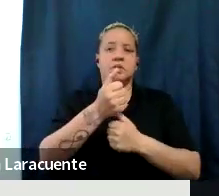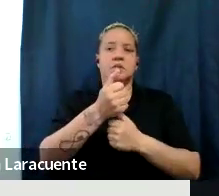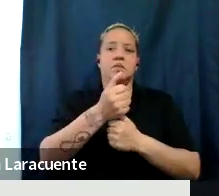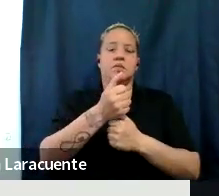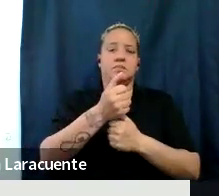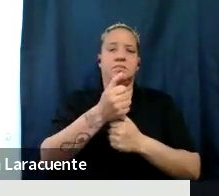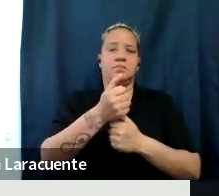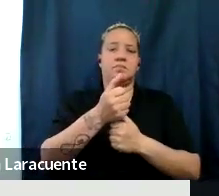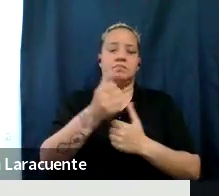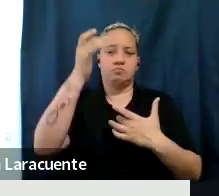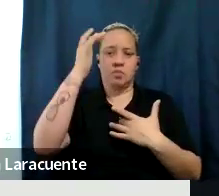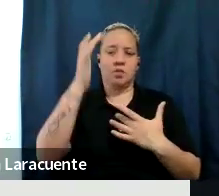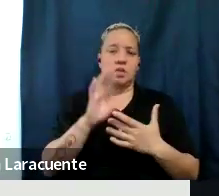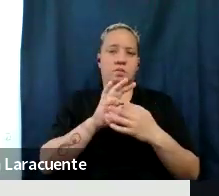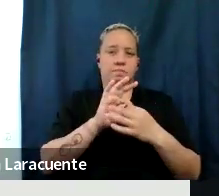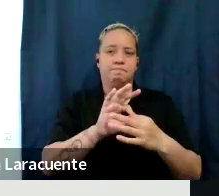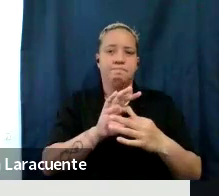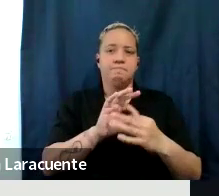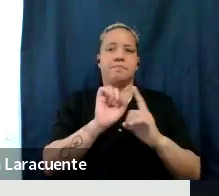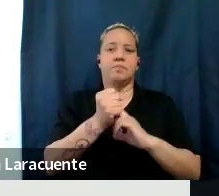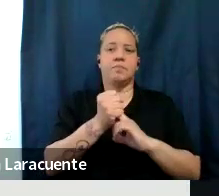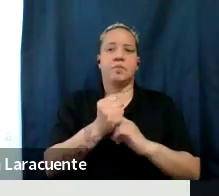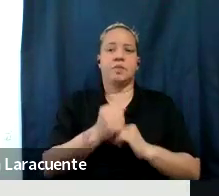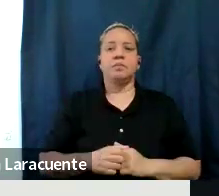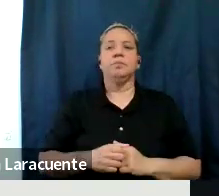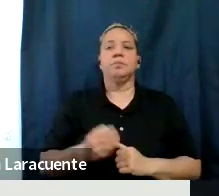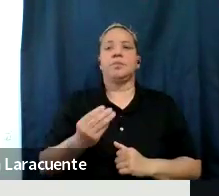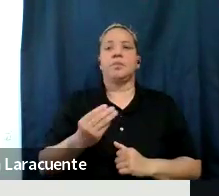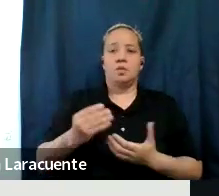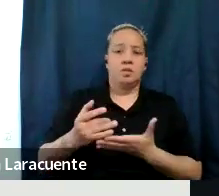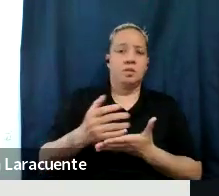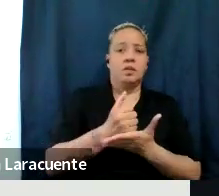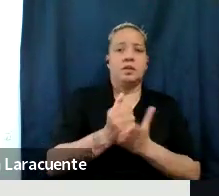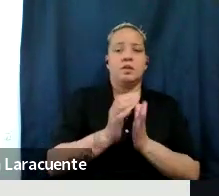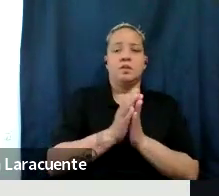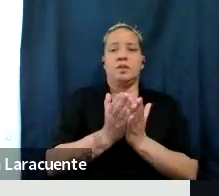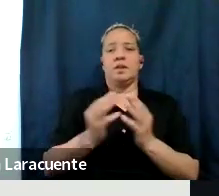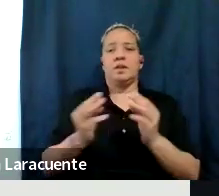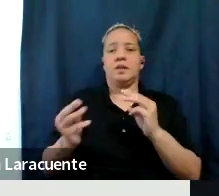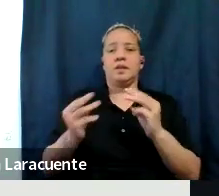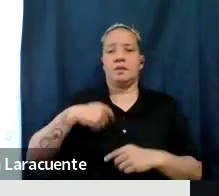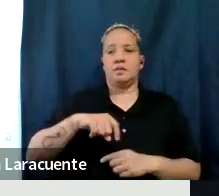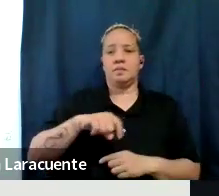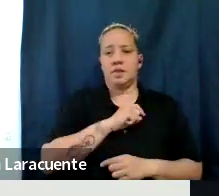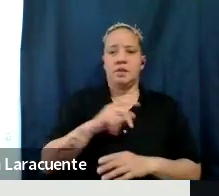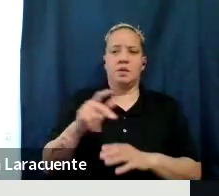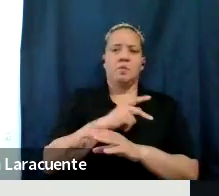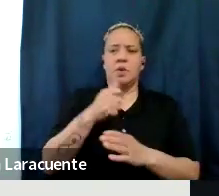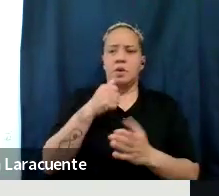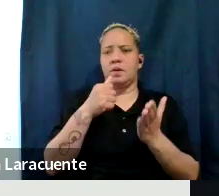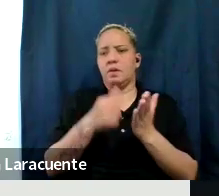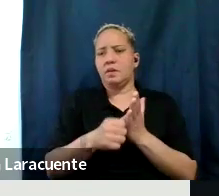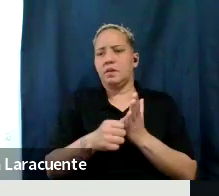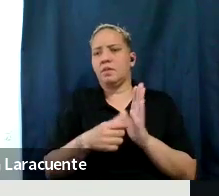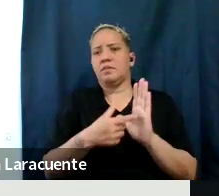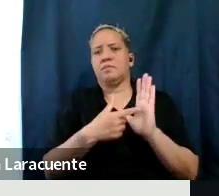padecimientos en torno a este asunto. Por tanto, los materiales reunidos en este libro, Guerra de España, poemas, cartas,